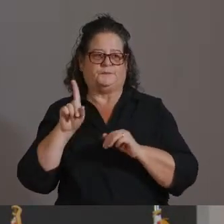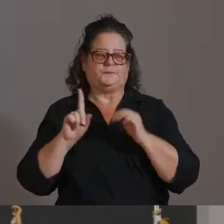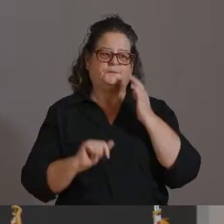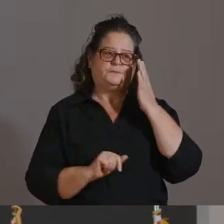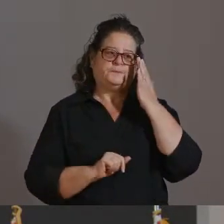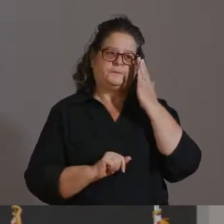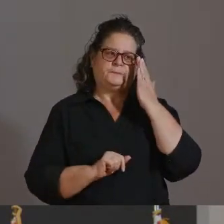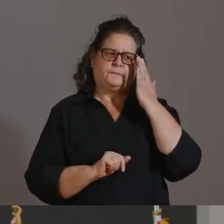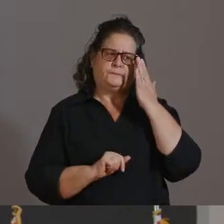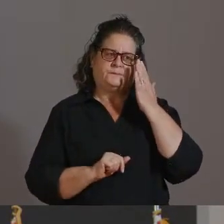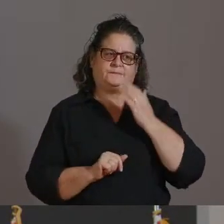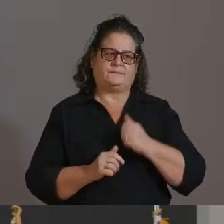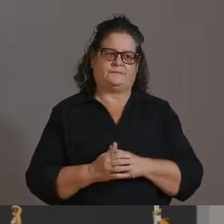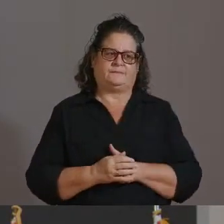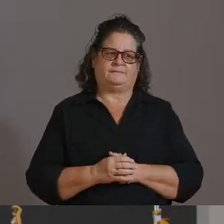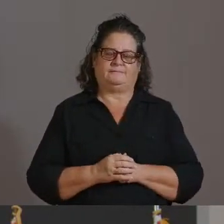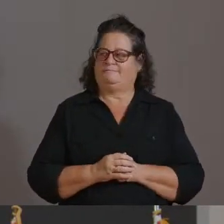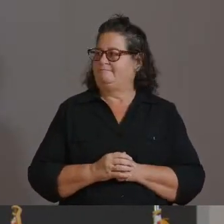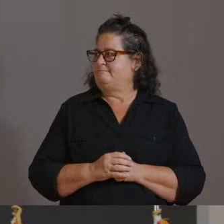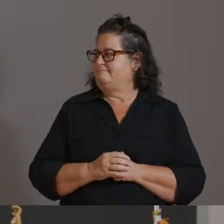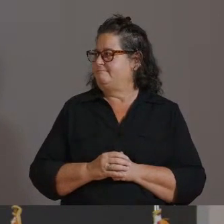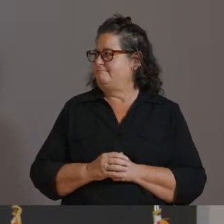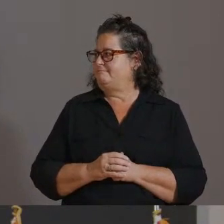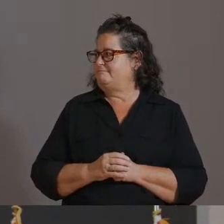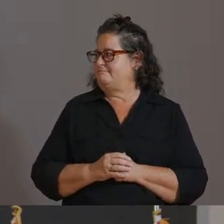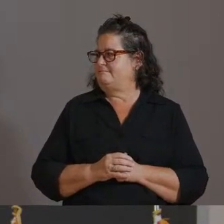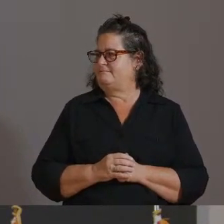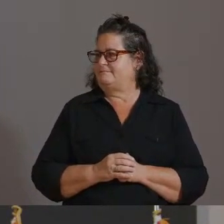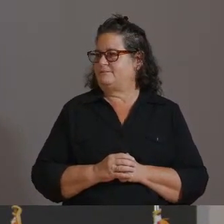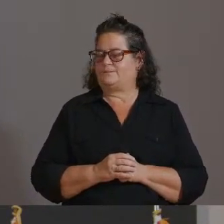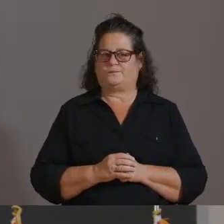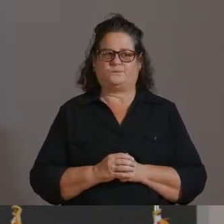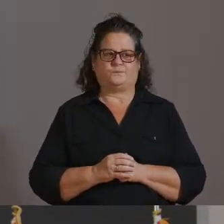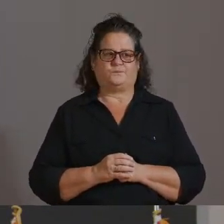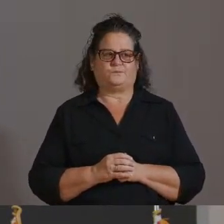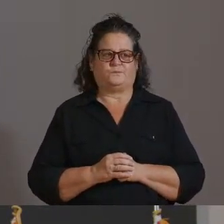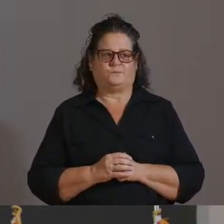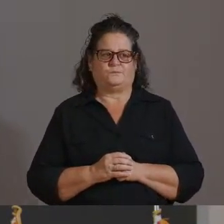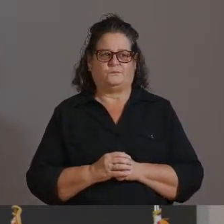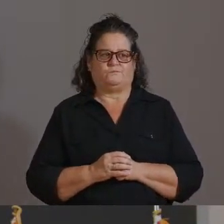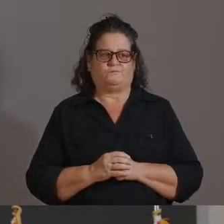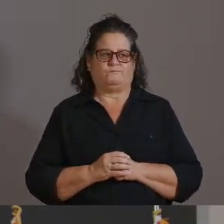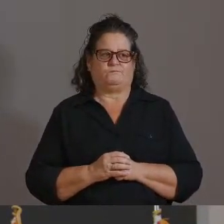información específica en los detalles, más sin embargo, las